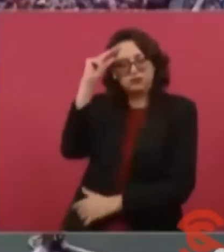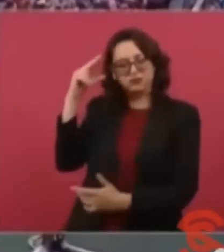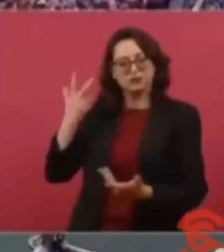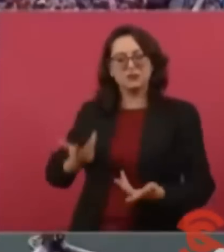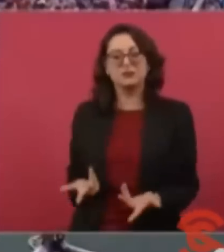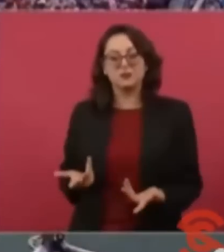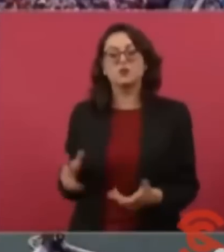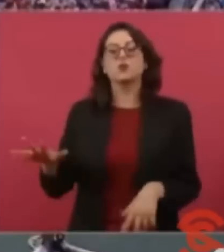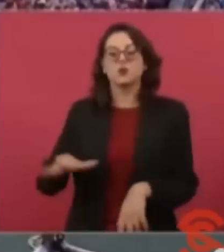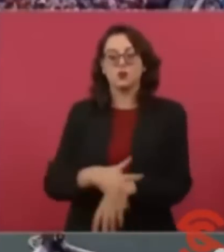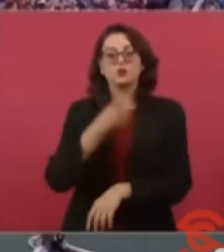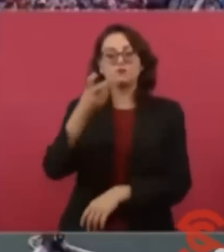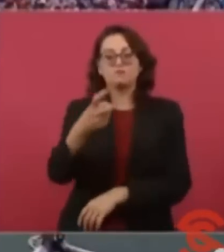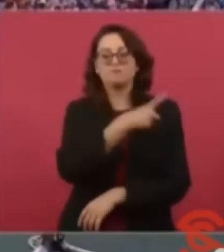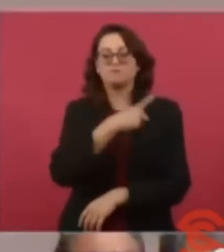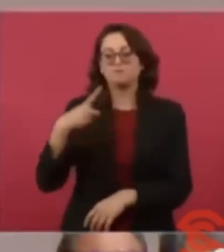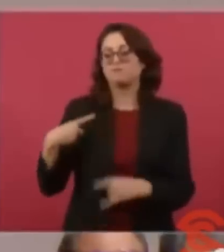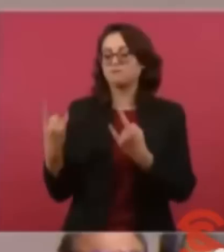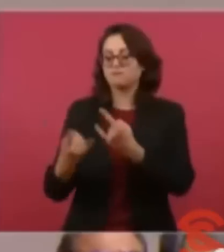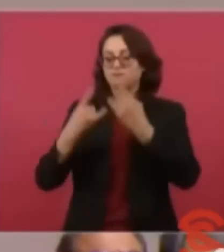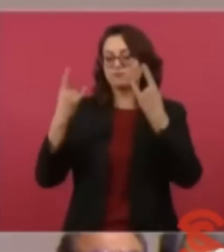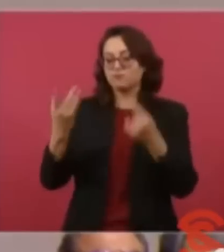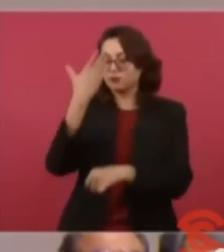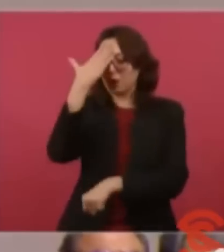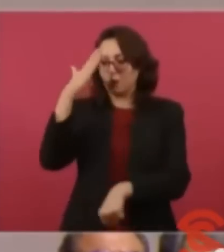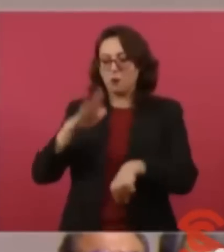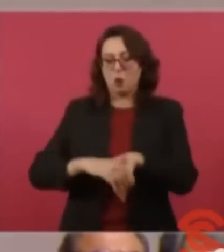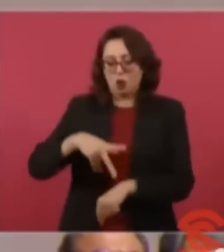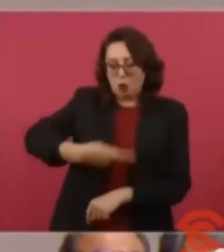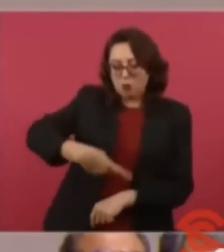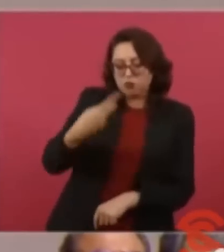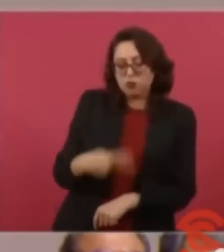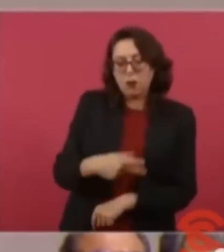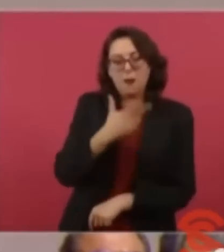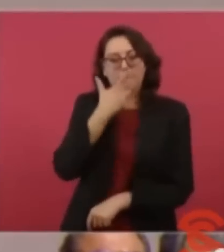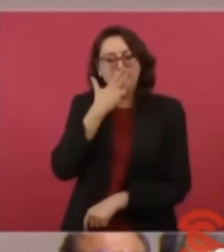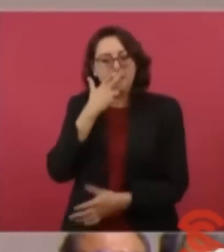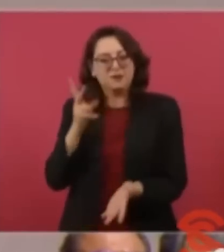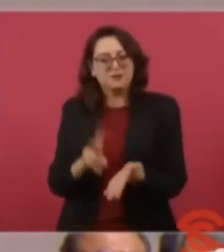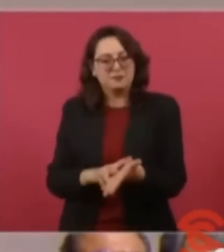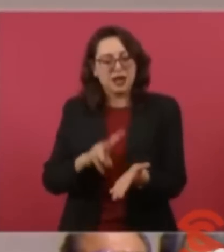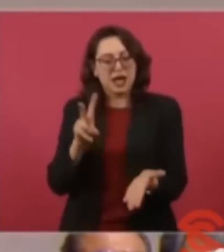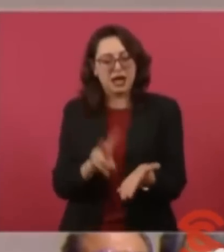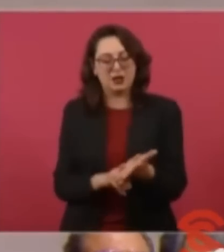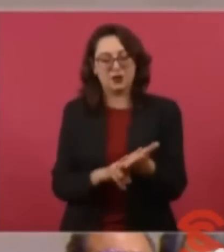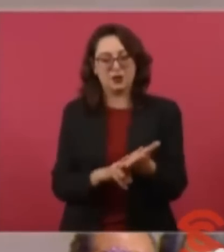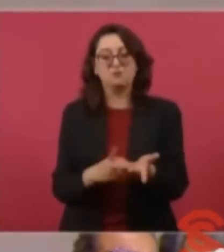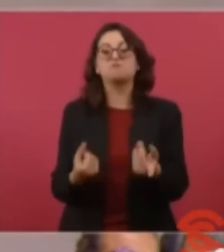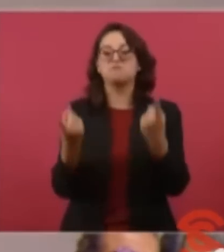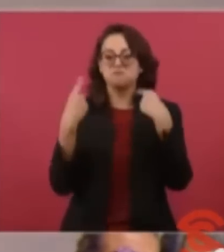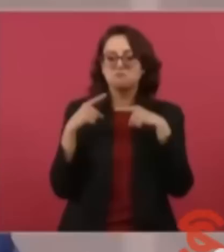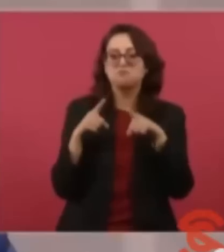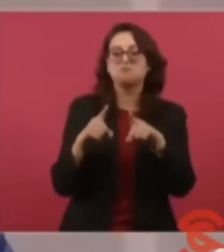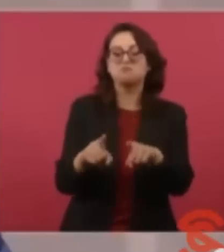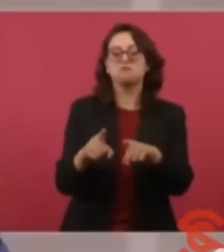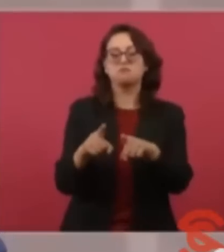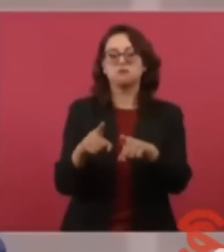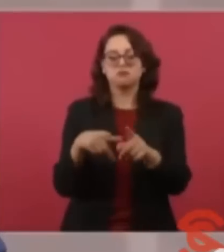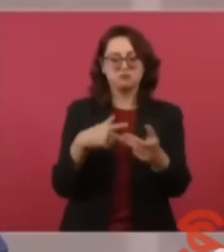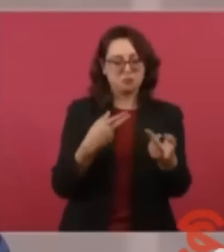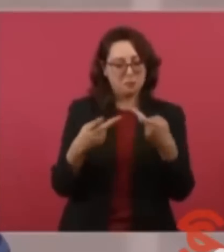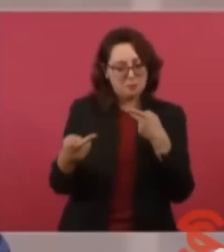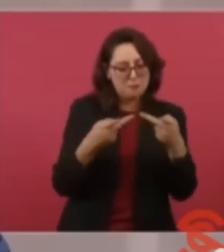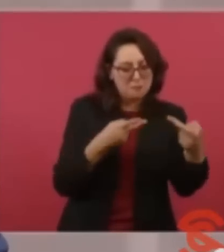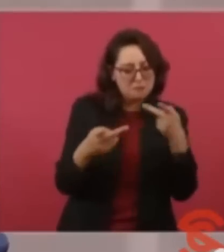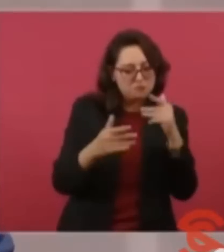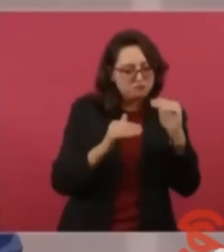de nuestra memoria y del patrimonio histórico, y al mismo tiempo se han aplicado planes